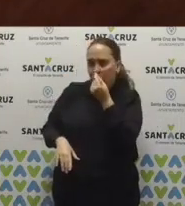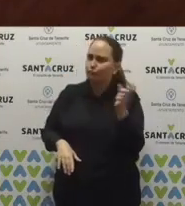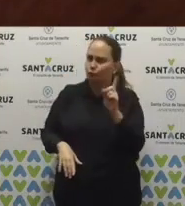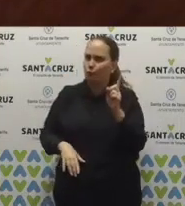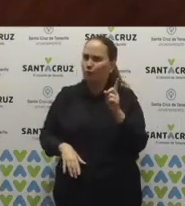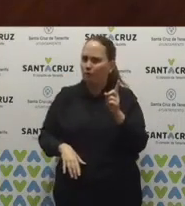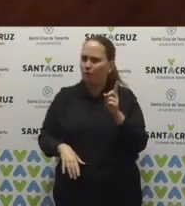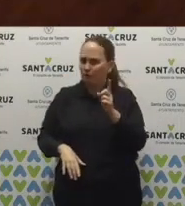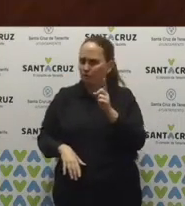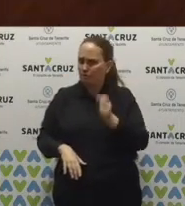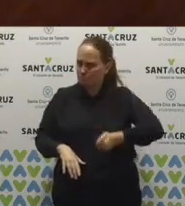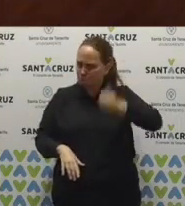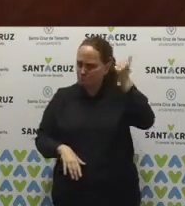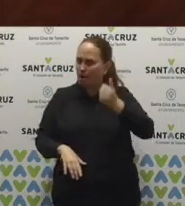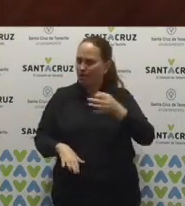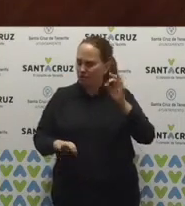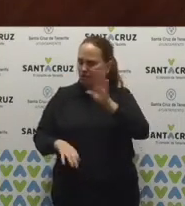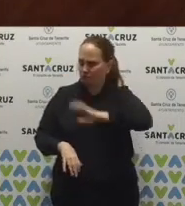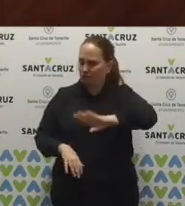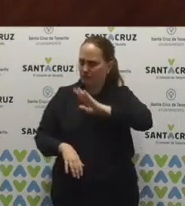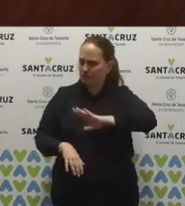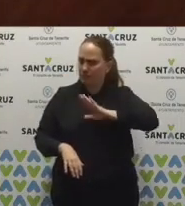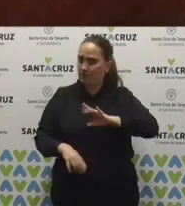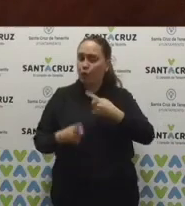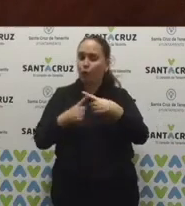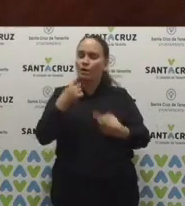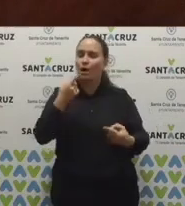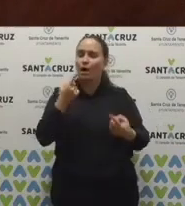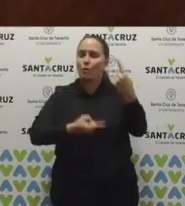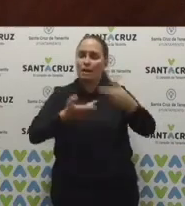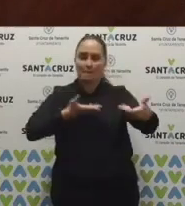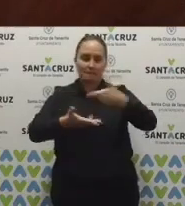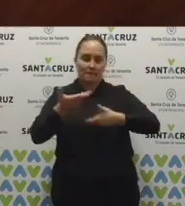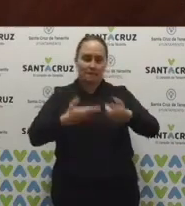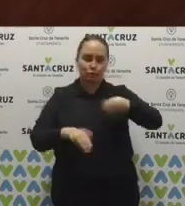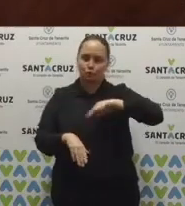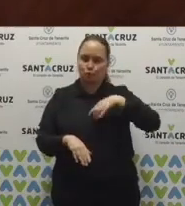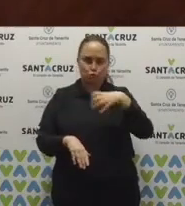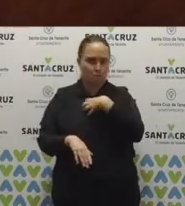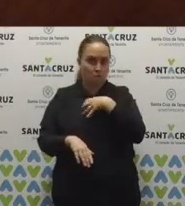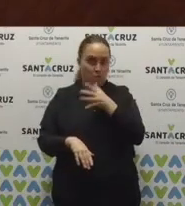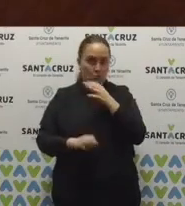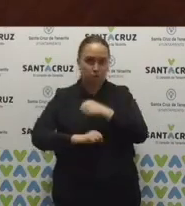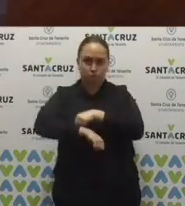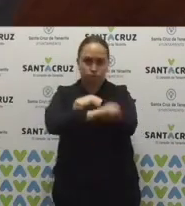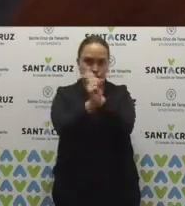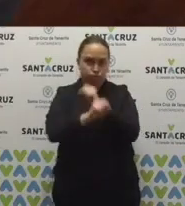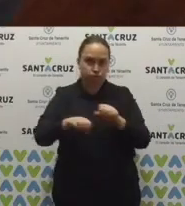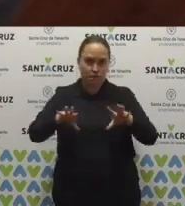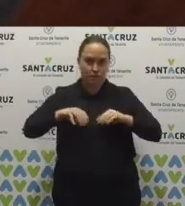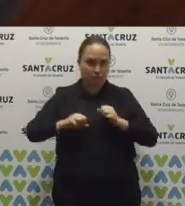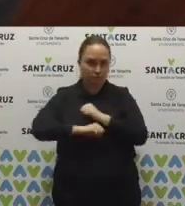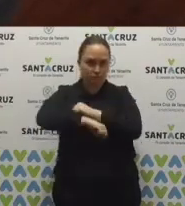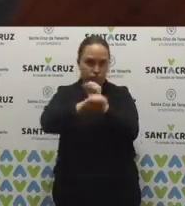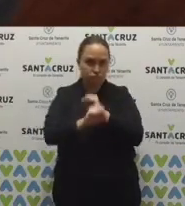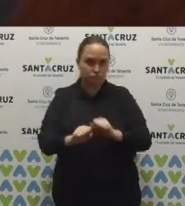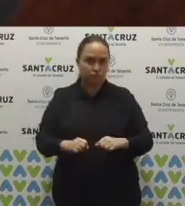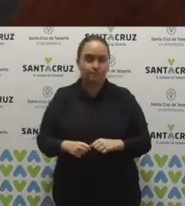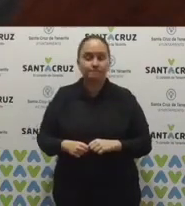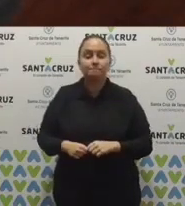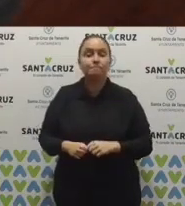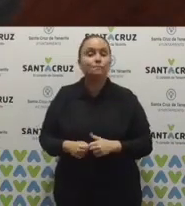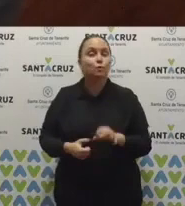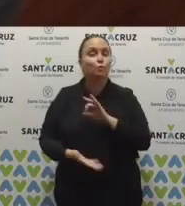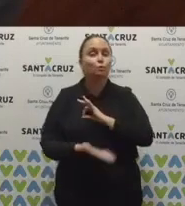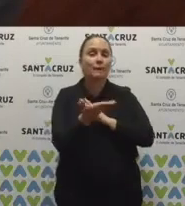algunas de las cosas que usted pide y que y que no podemos porque son irrealizables a aceptarle usted pide